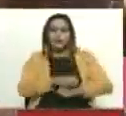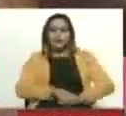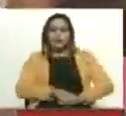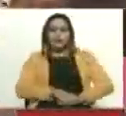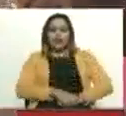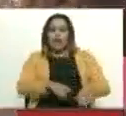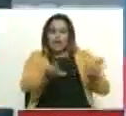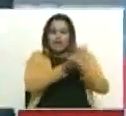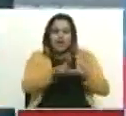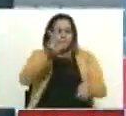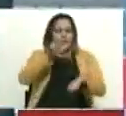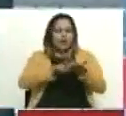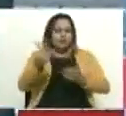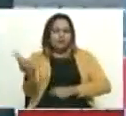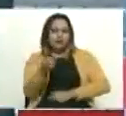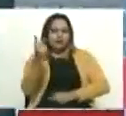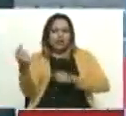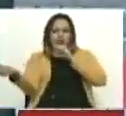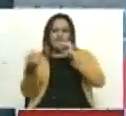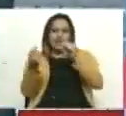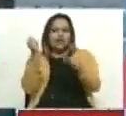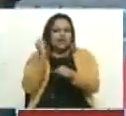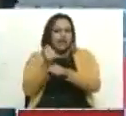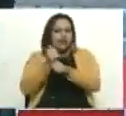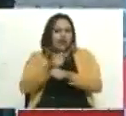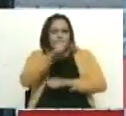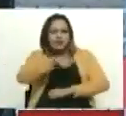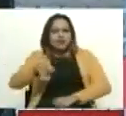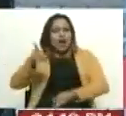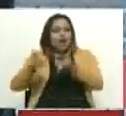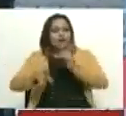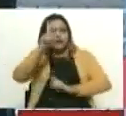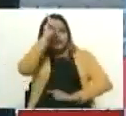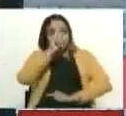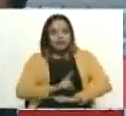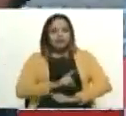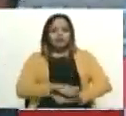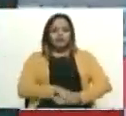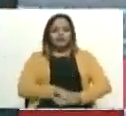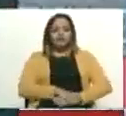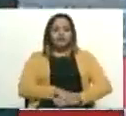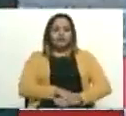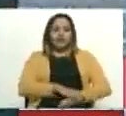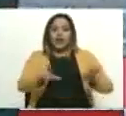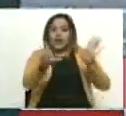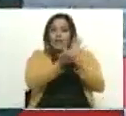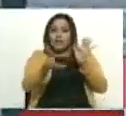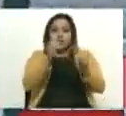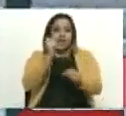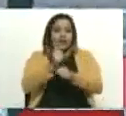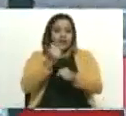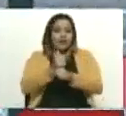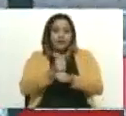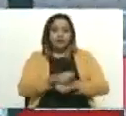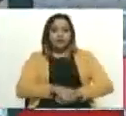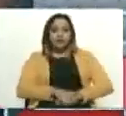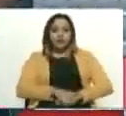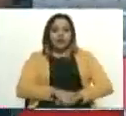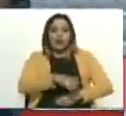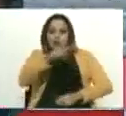estamos aprobando en segunda discusión del trabajo para personas con alguna discapacidad, la ley del trabajo para